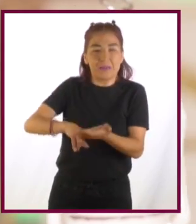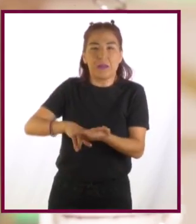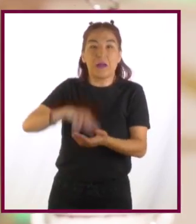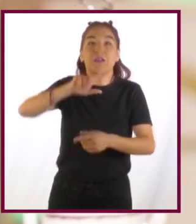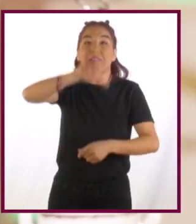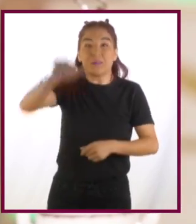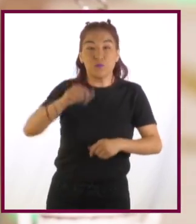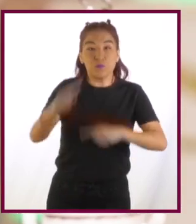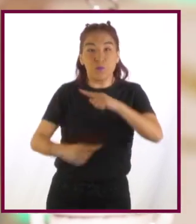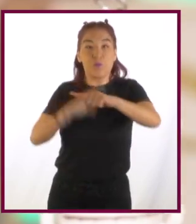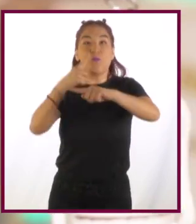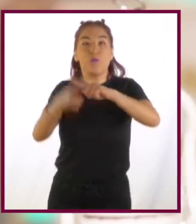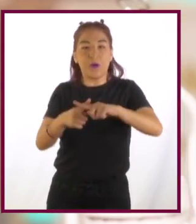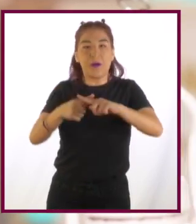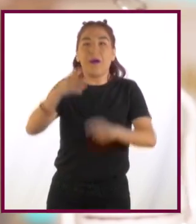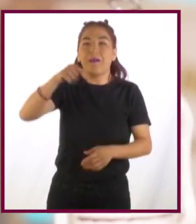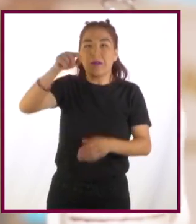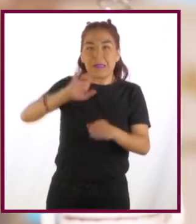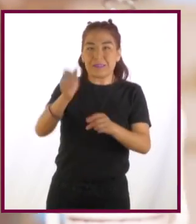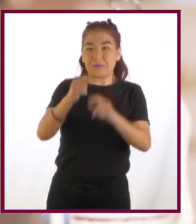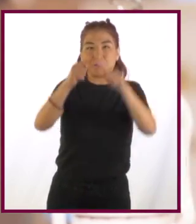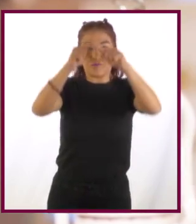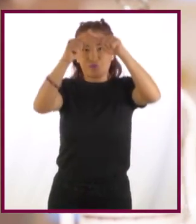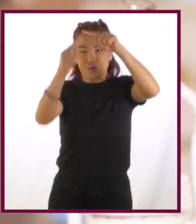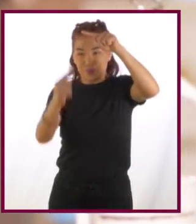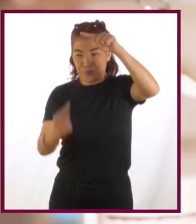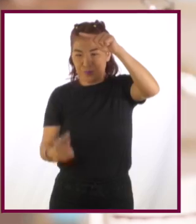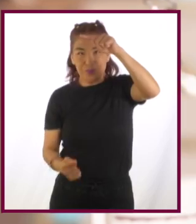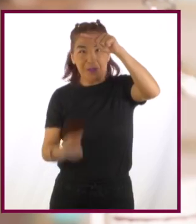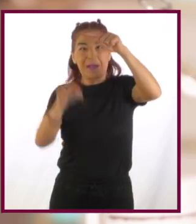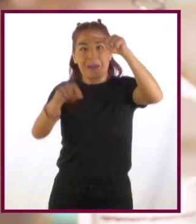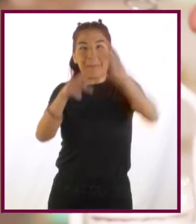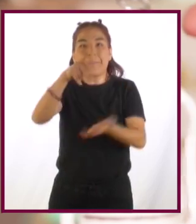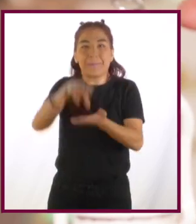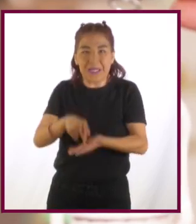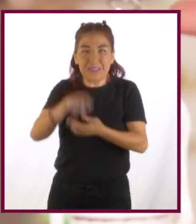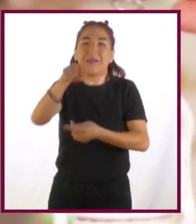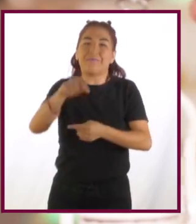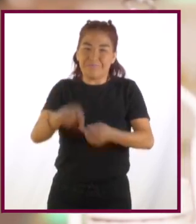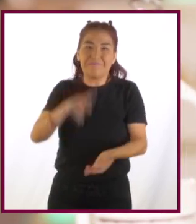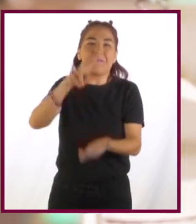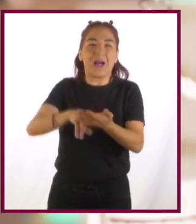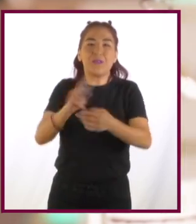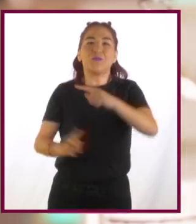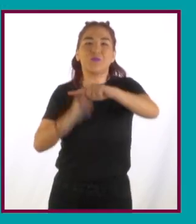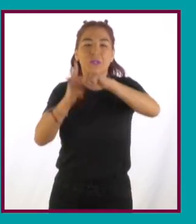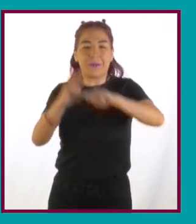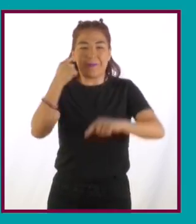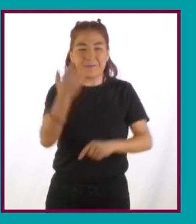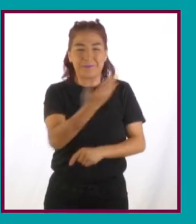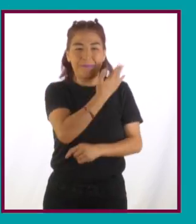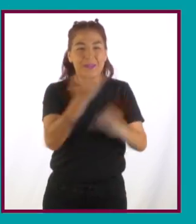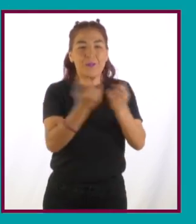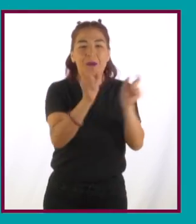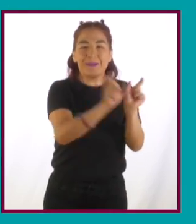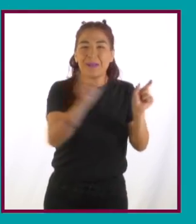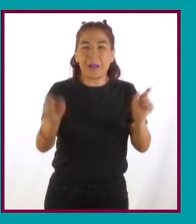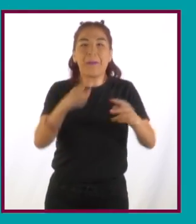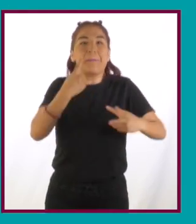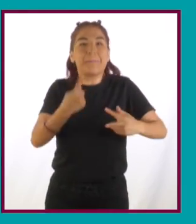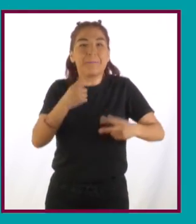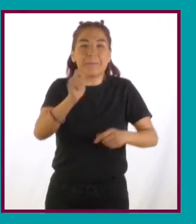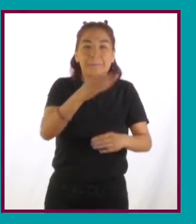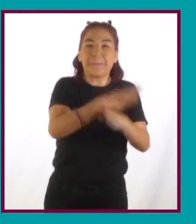un valor, que si lo multiplicamos por la extensión que adquiere el resorte al poner el peso, nos da ese valor. Como los resortes pueden ser